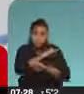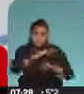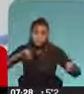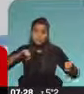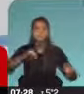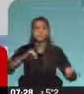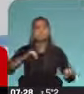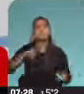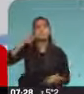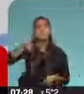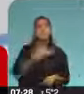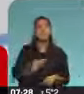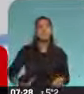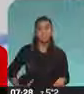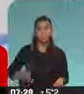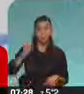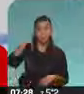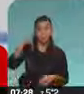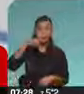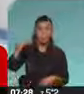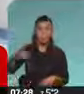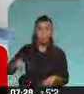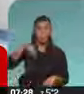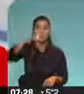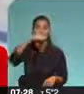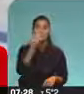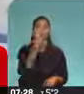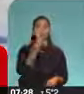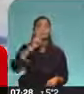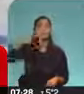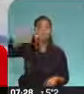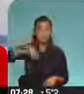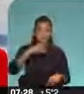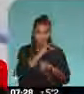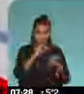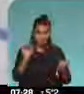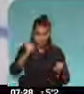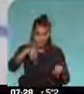anunciar el presidente de ese país, Vladimir Putin. Estaremos ampliando.